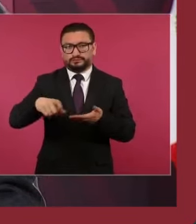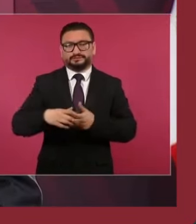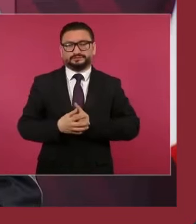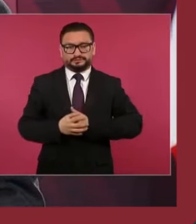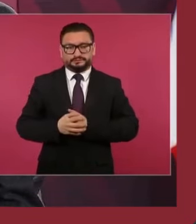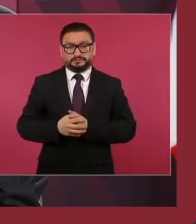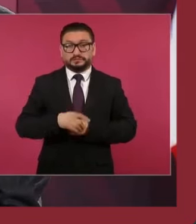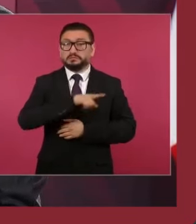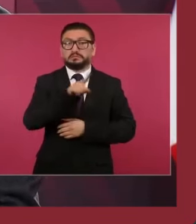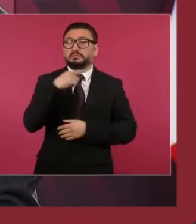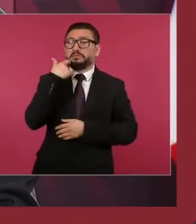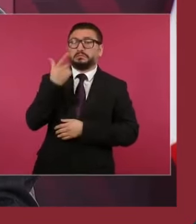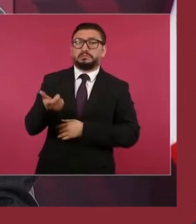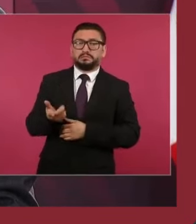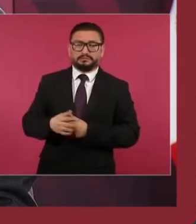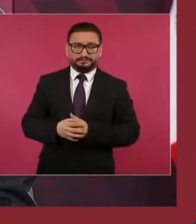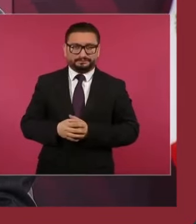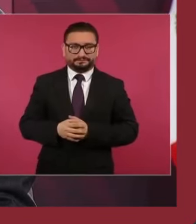No quisieron.